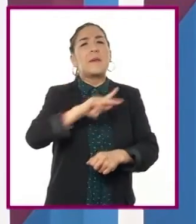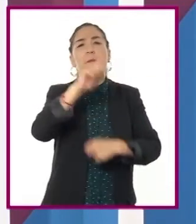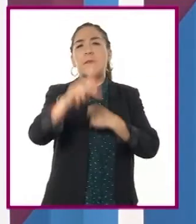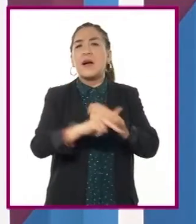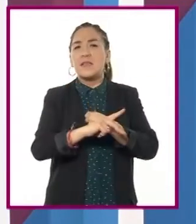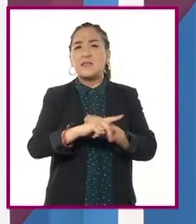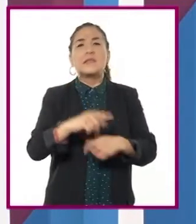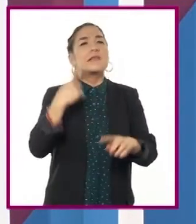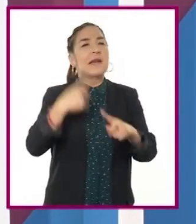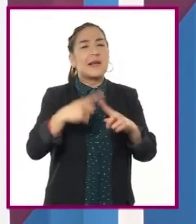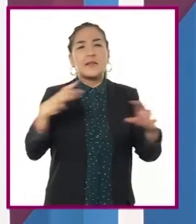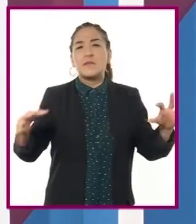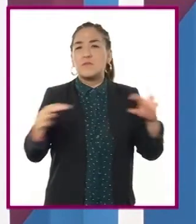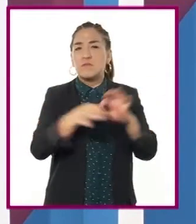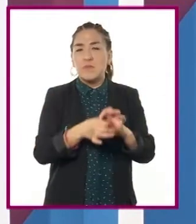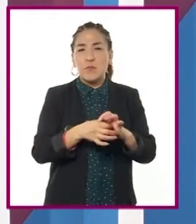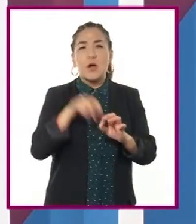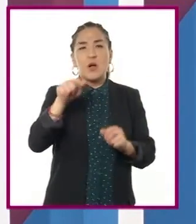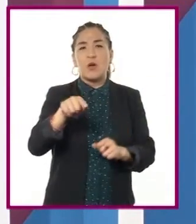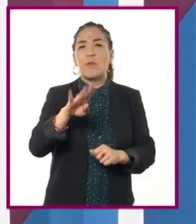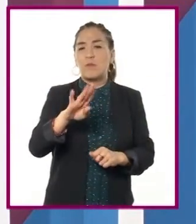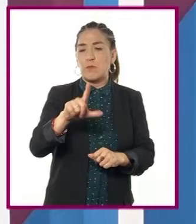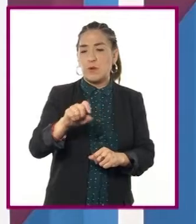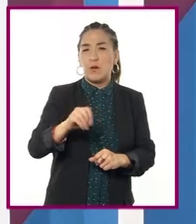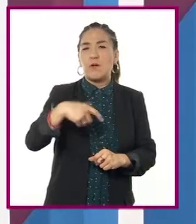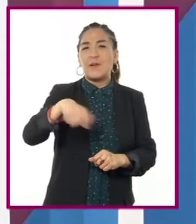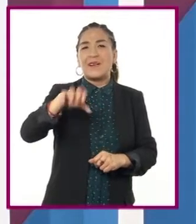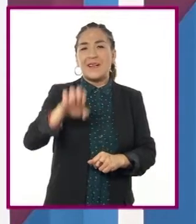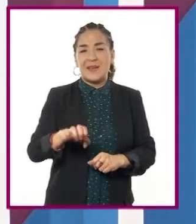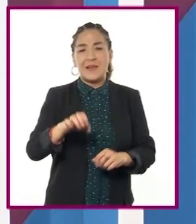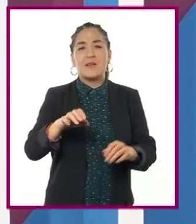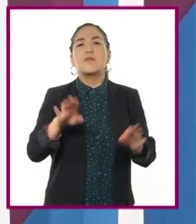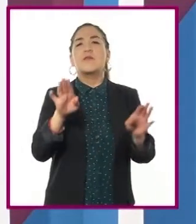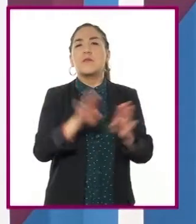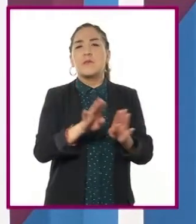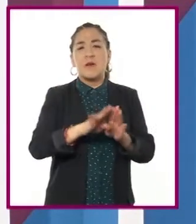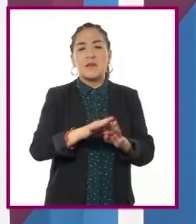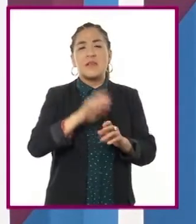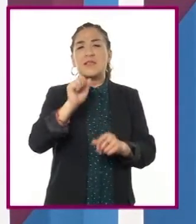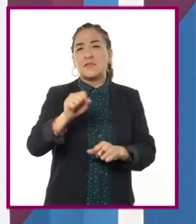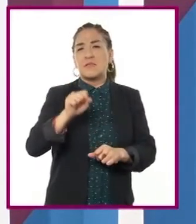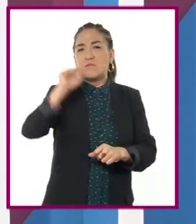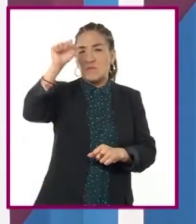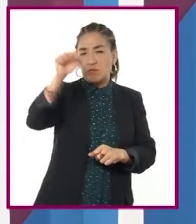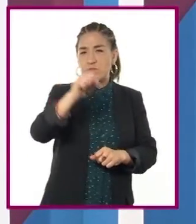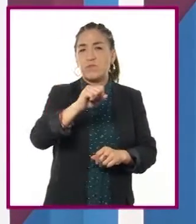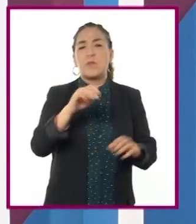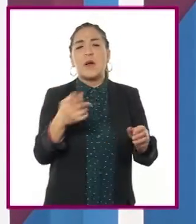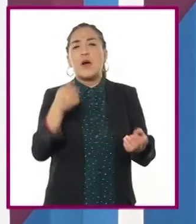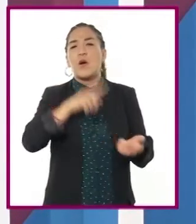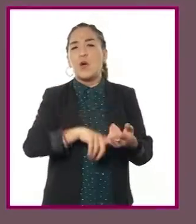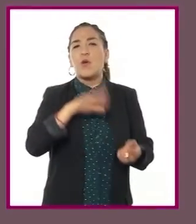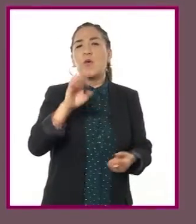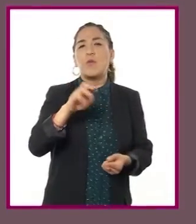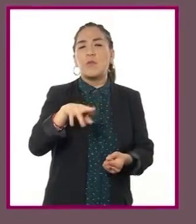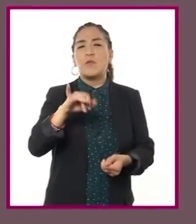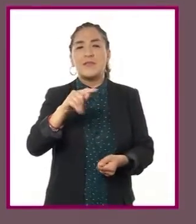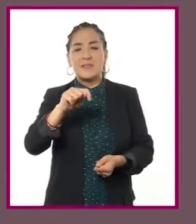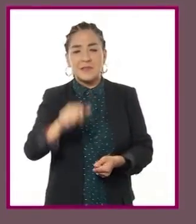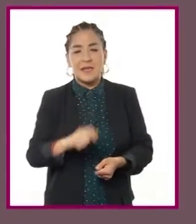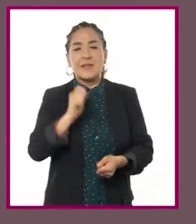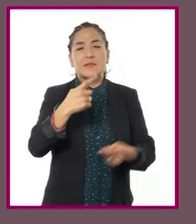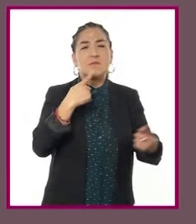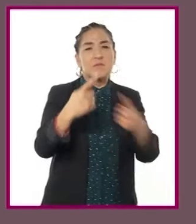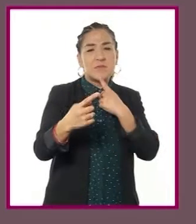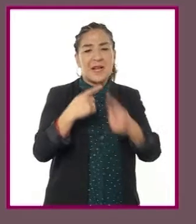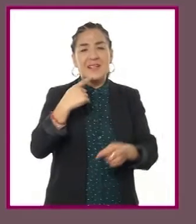que conformaban el bloque comunista iniciaron un proceso de deterioro económico y político.